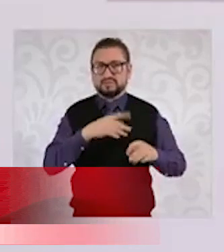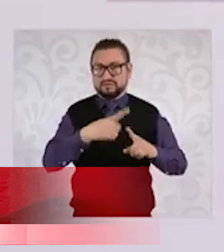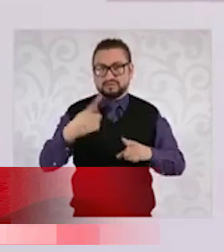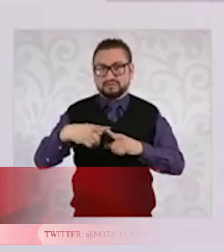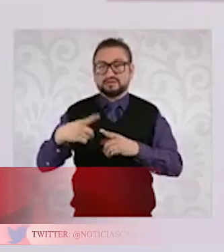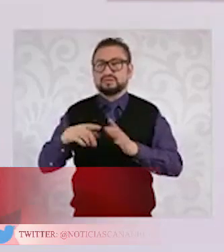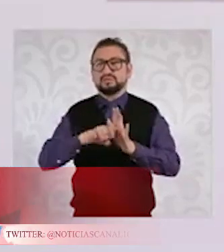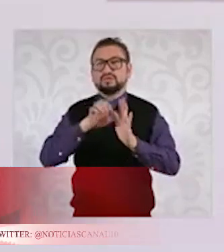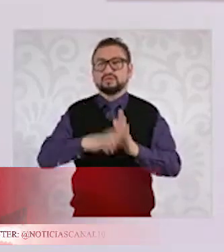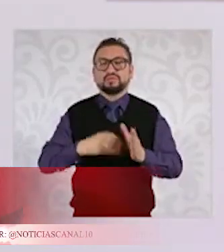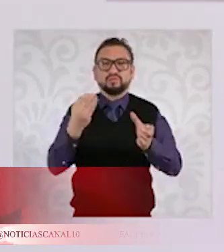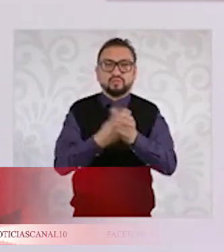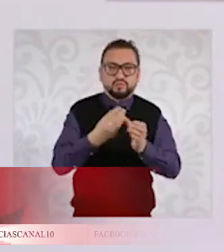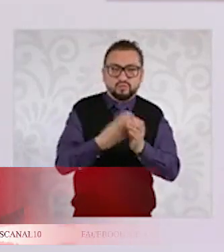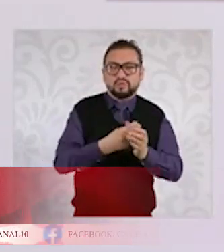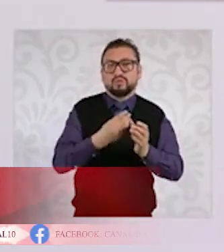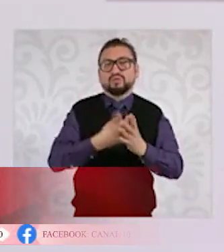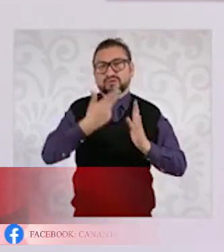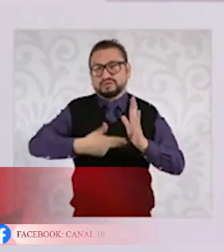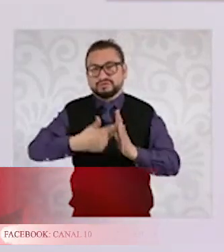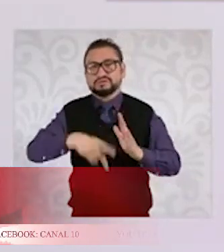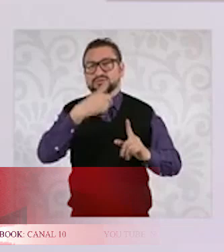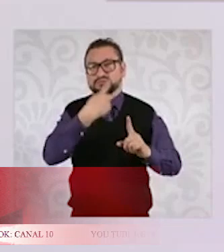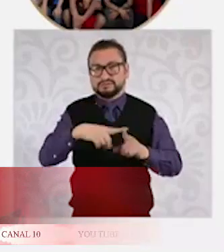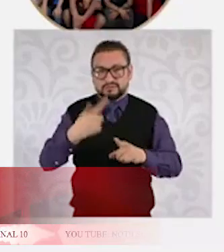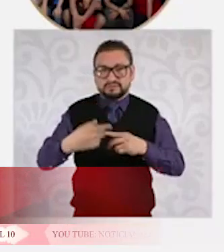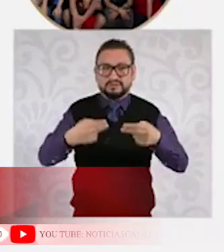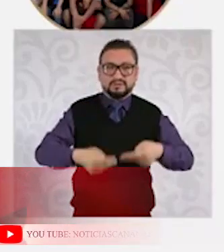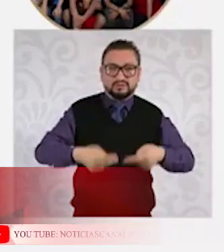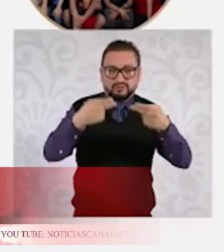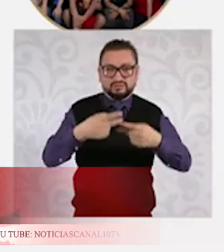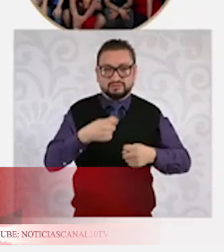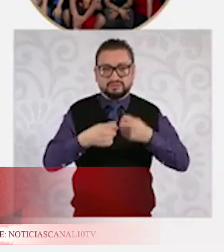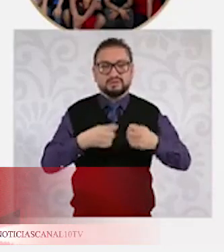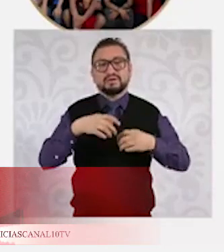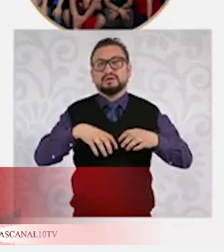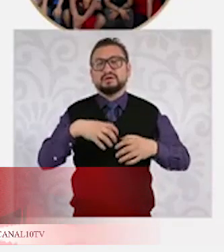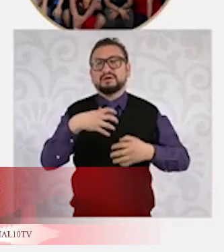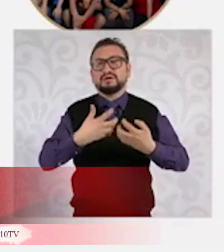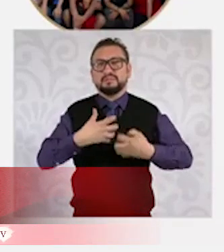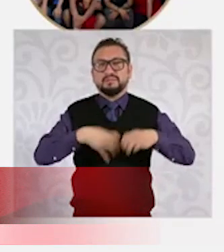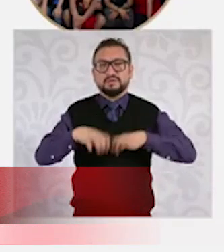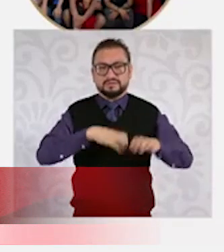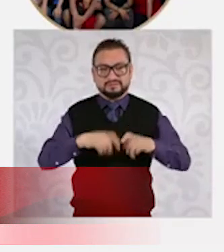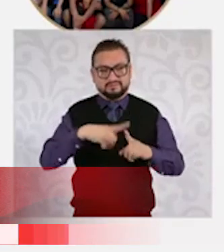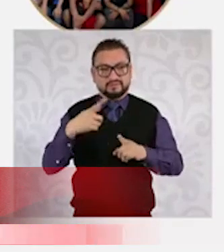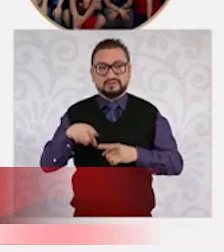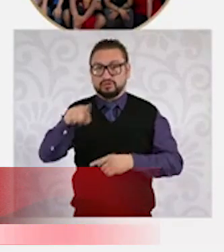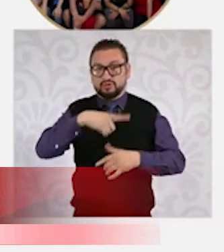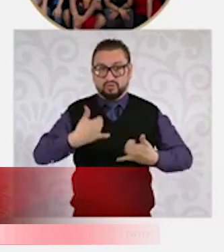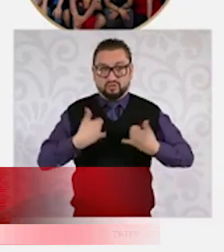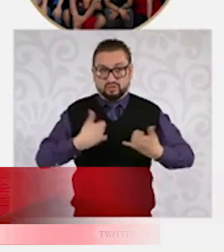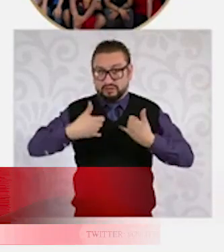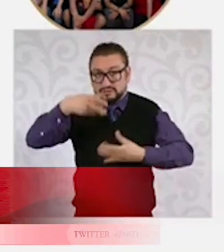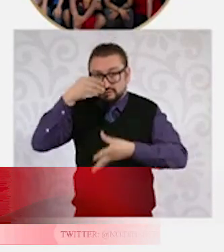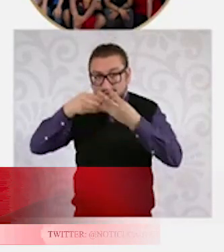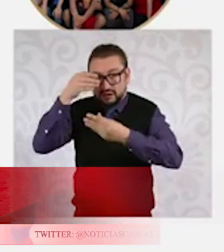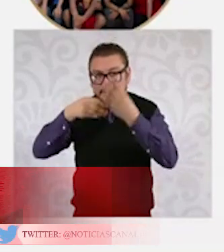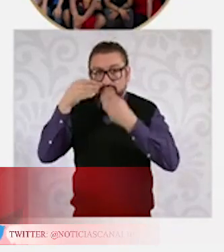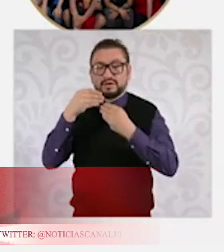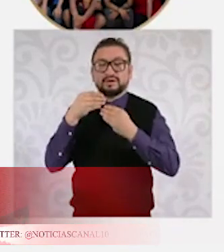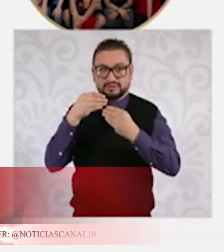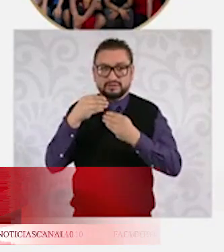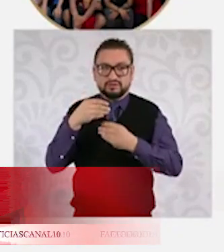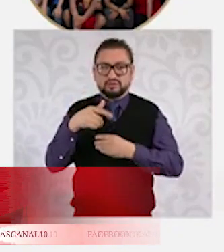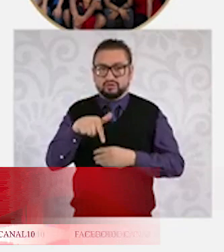son talleres negocios empresas tiendas entre otros las y los jóvenes aprenden mientras en esta capacitación